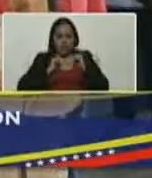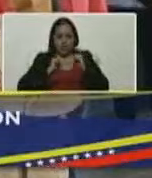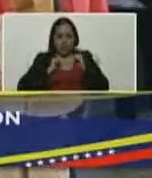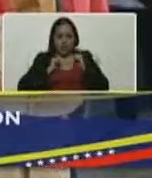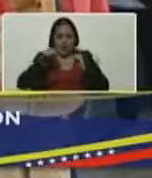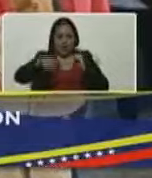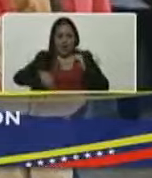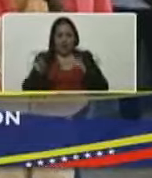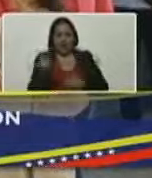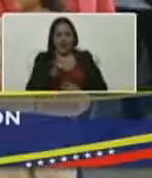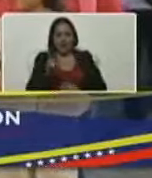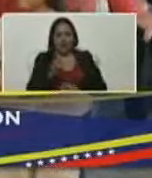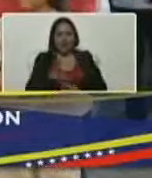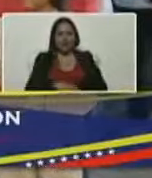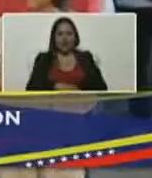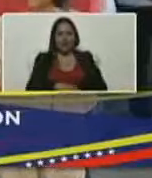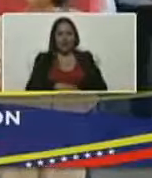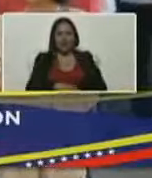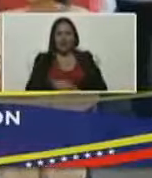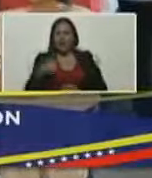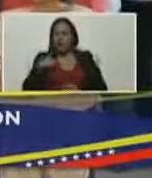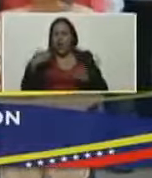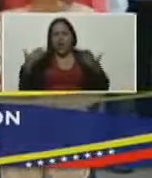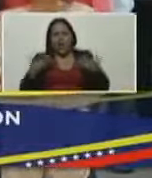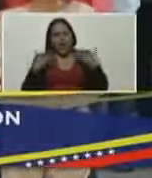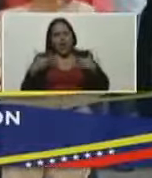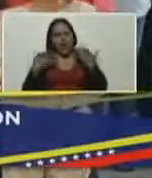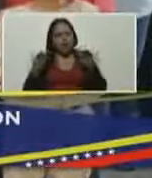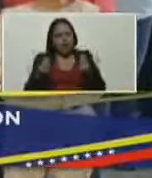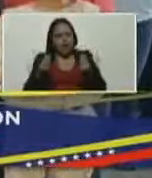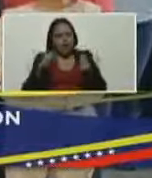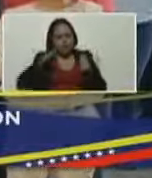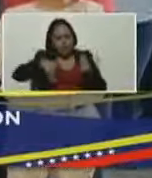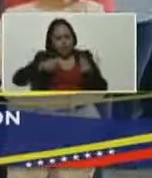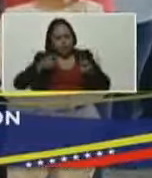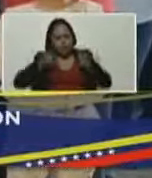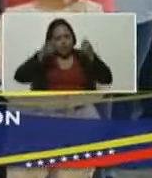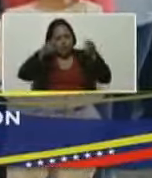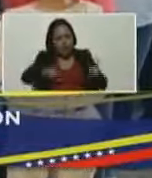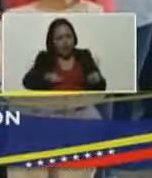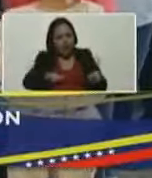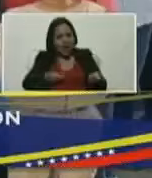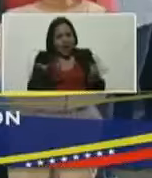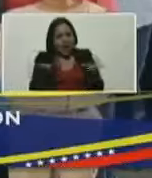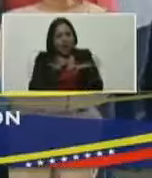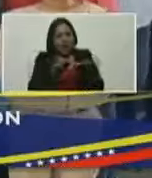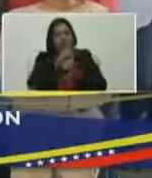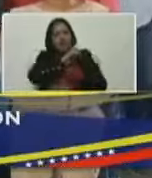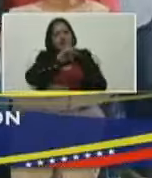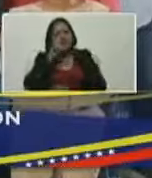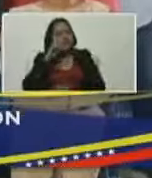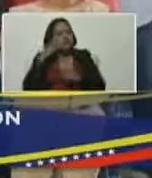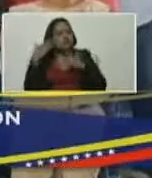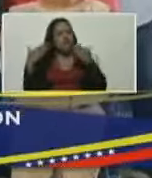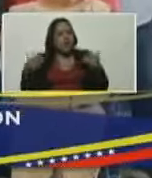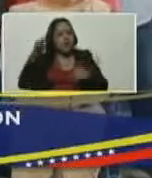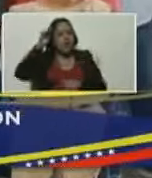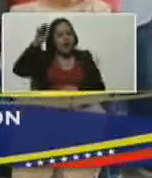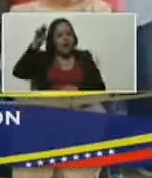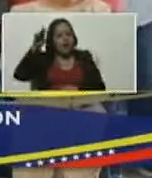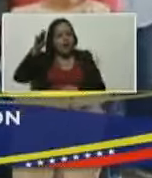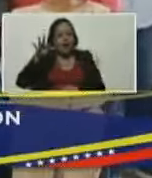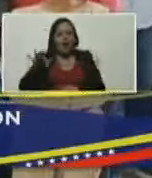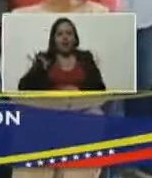nuestros. Así que me da mucha alegría poder entregar esta escuela con el nombre del gran maestro Luis Beltrán